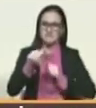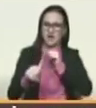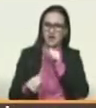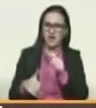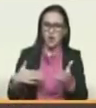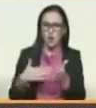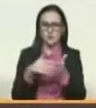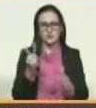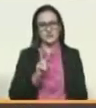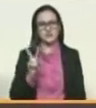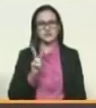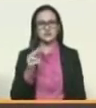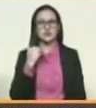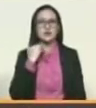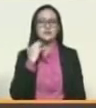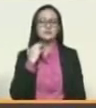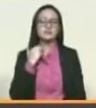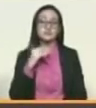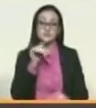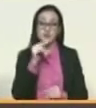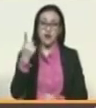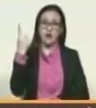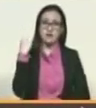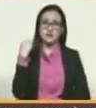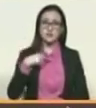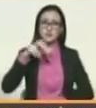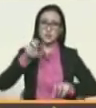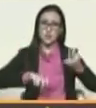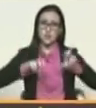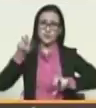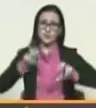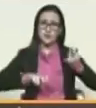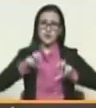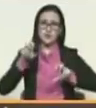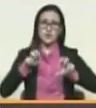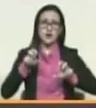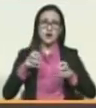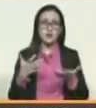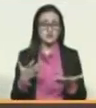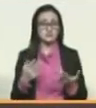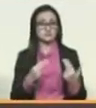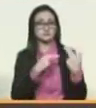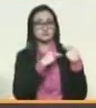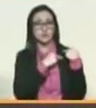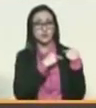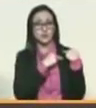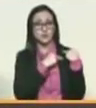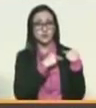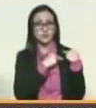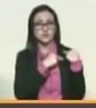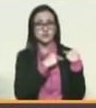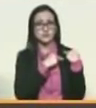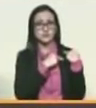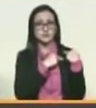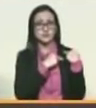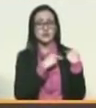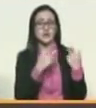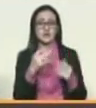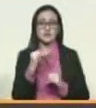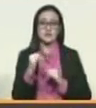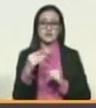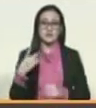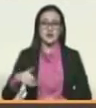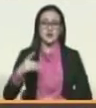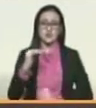lo hemos anunciado el día de ayer, que nosotros vamos a evaluar las acciones que correspondan a la luz del derecho